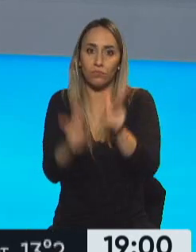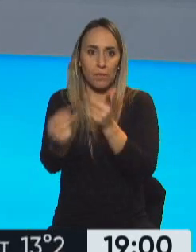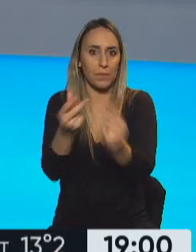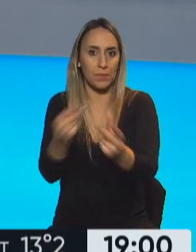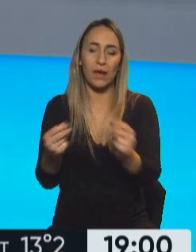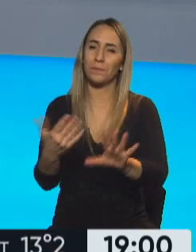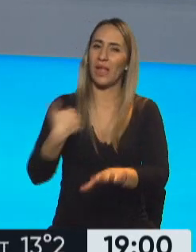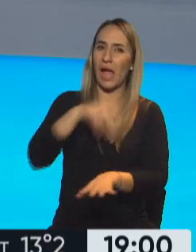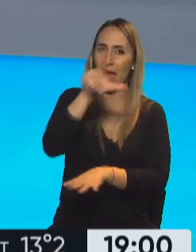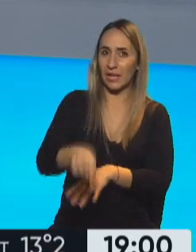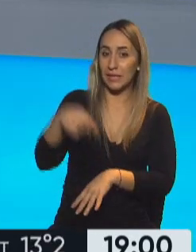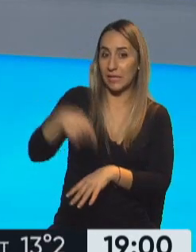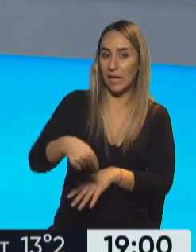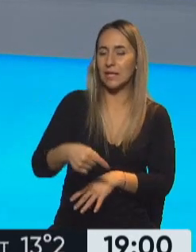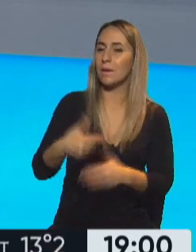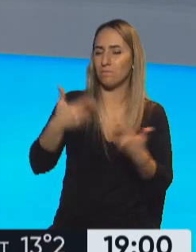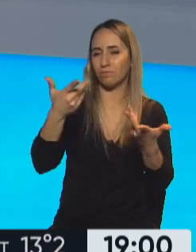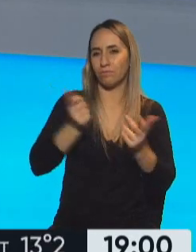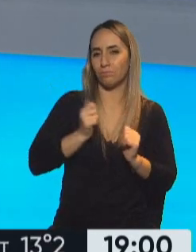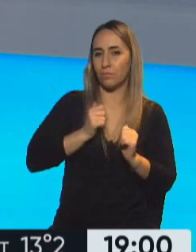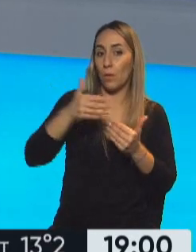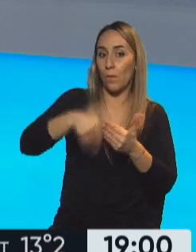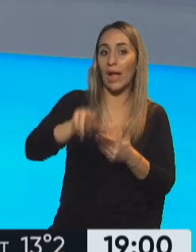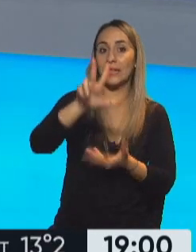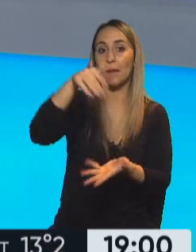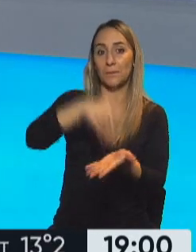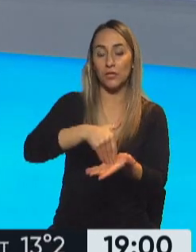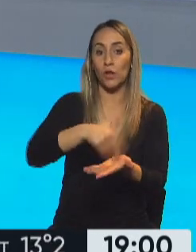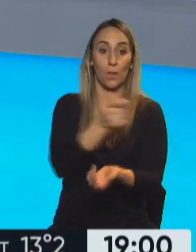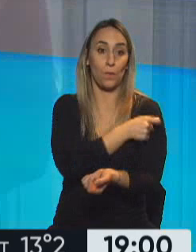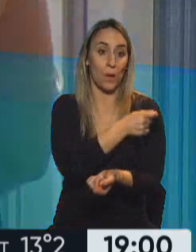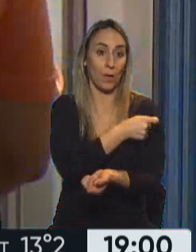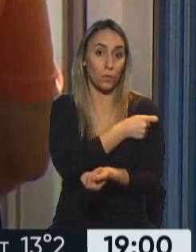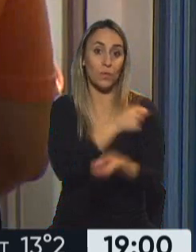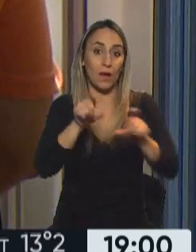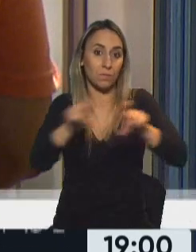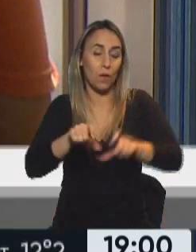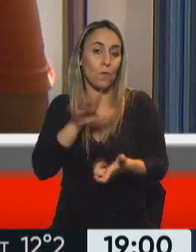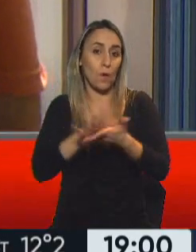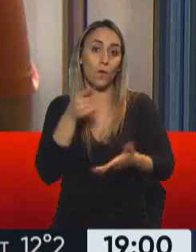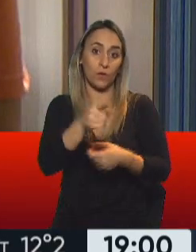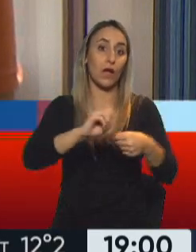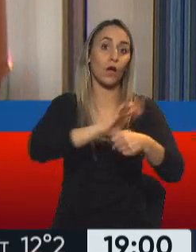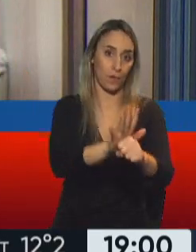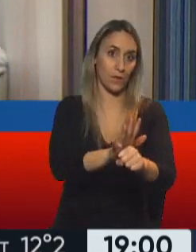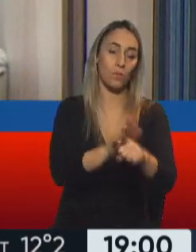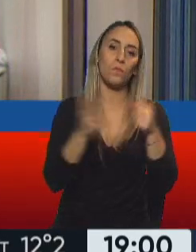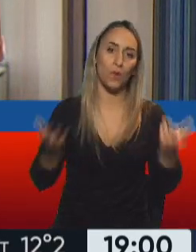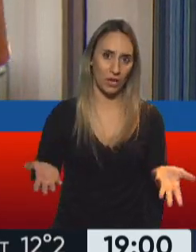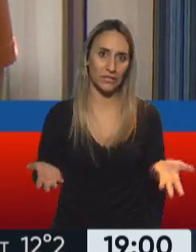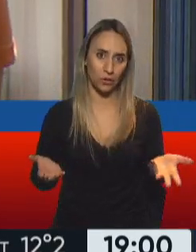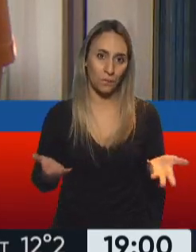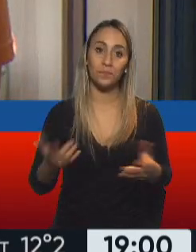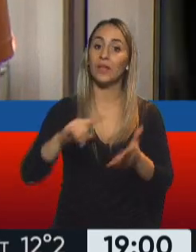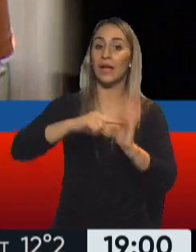se espera que en los próximos días lleguen 3 millones de vacunas contra la cob y 19 por este motivo la